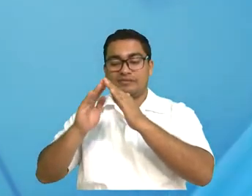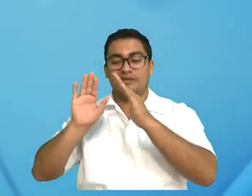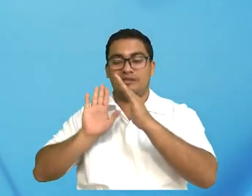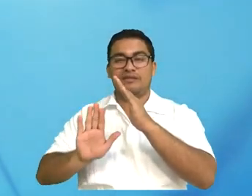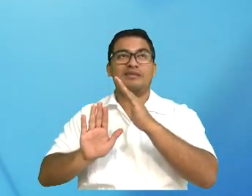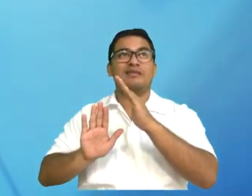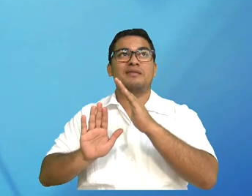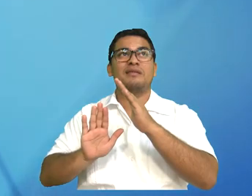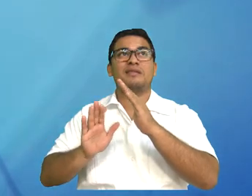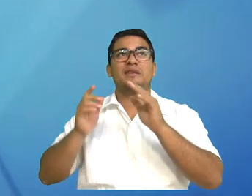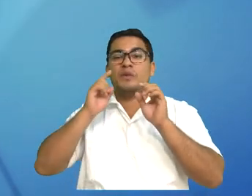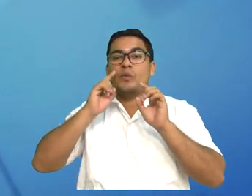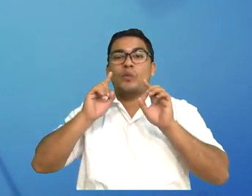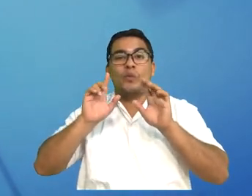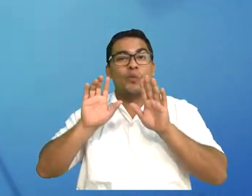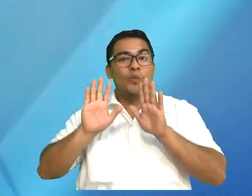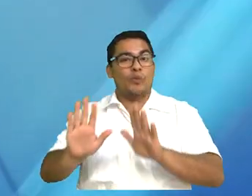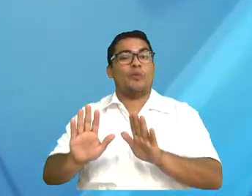los cuidados